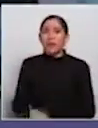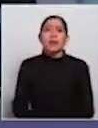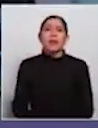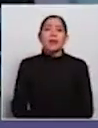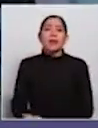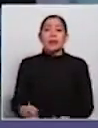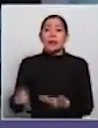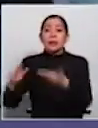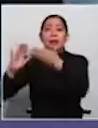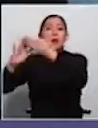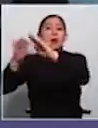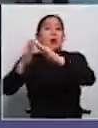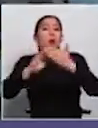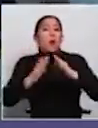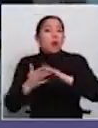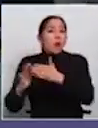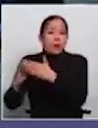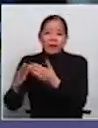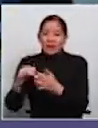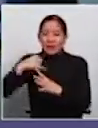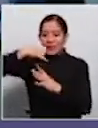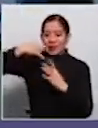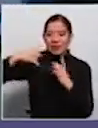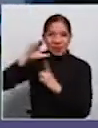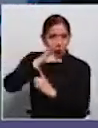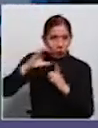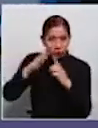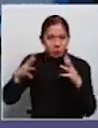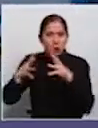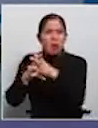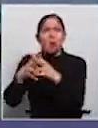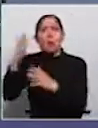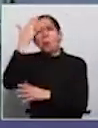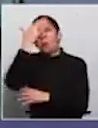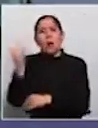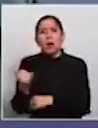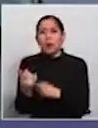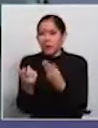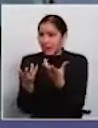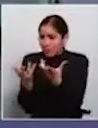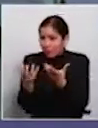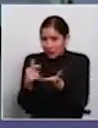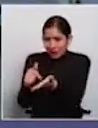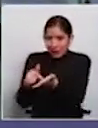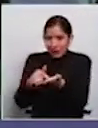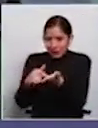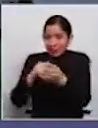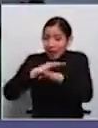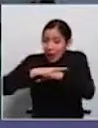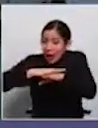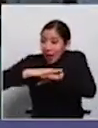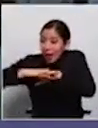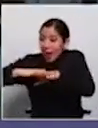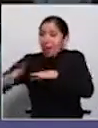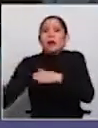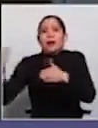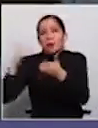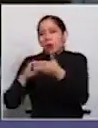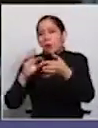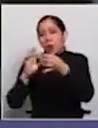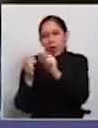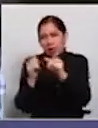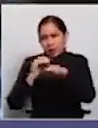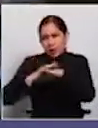de Comunidades Interculturales de Chimoré bloquea exigiendo reposición de la capa asfáltica de la avenida que se dirige hacia